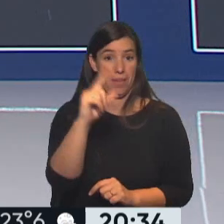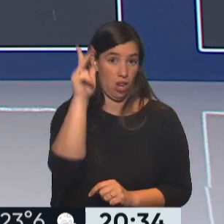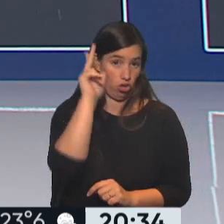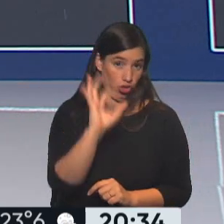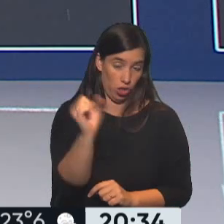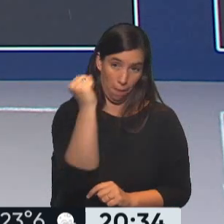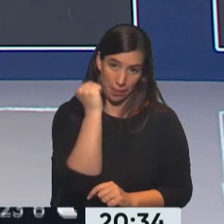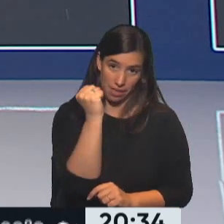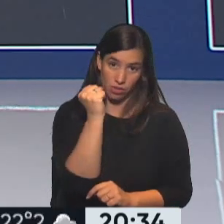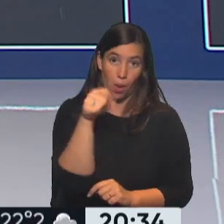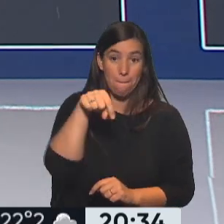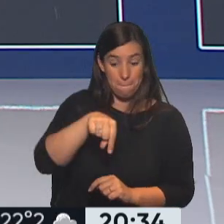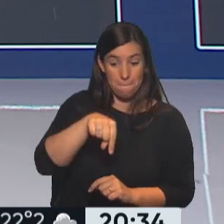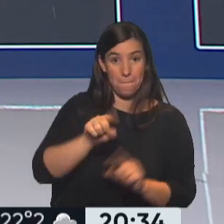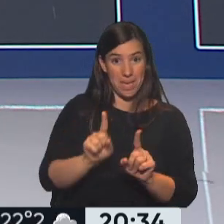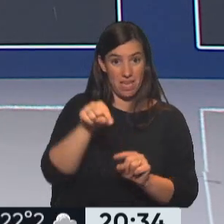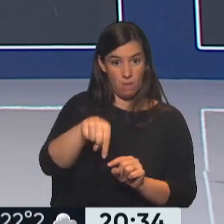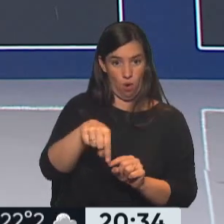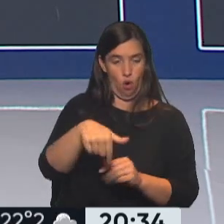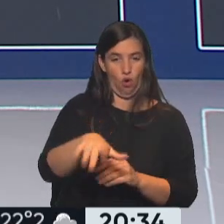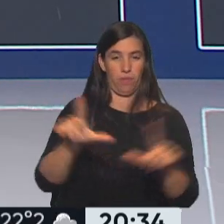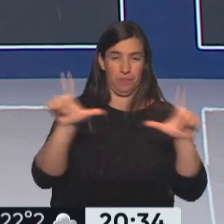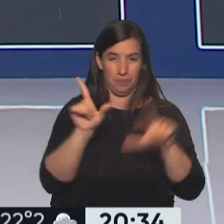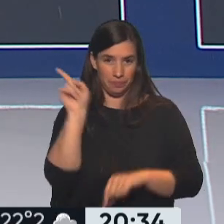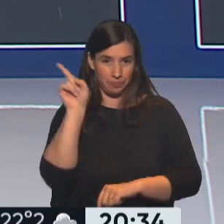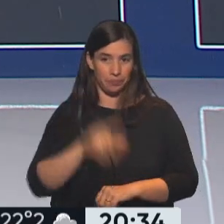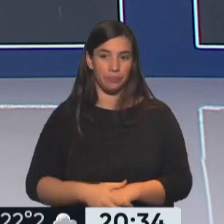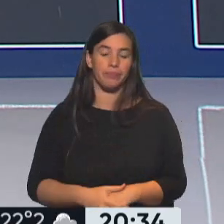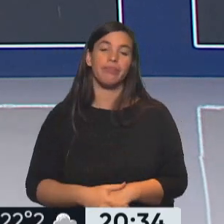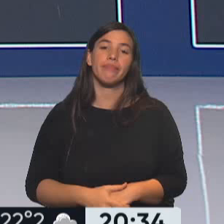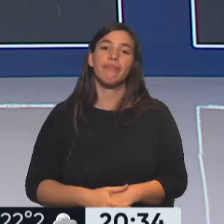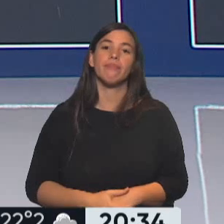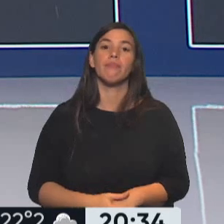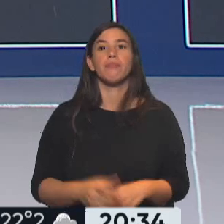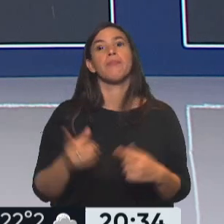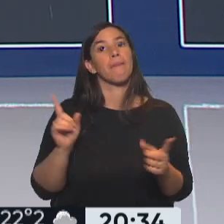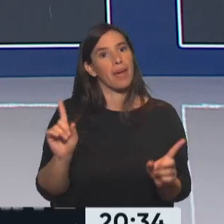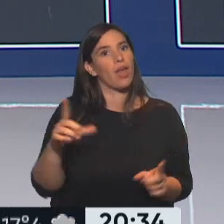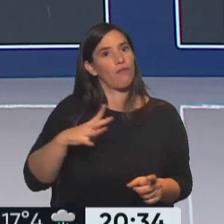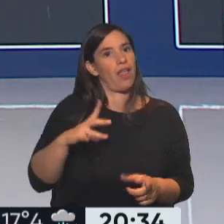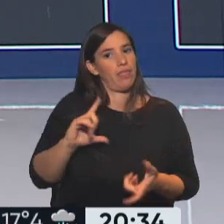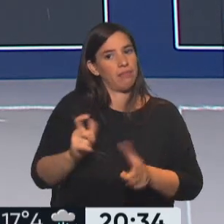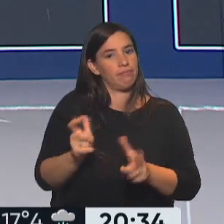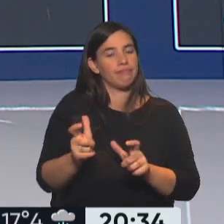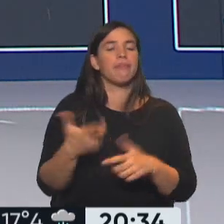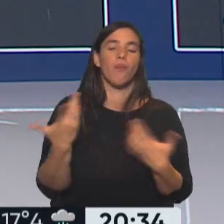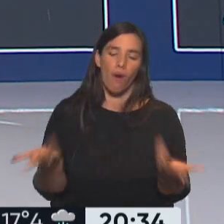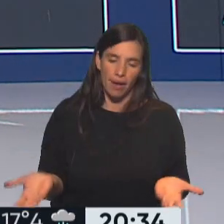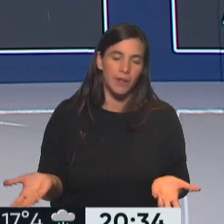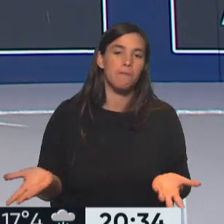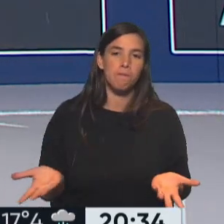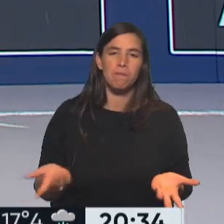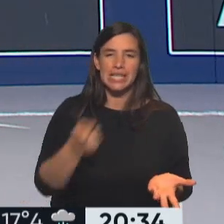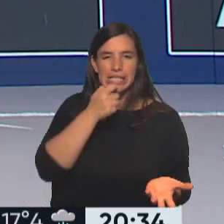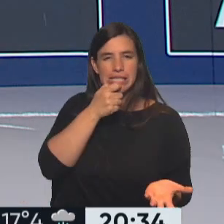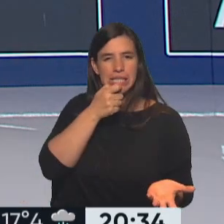202.800 pesos, como estamos viendo en pantalla. Pero aún ha quedado bastante atrasado. Bueno, ese es el principal punto. Si nosotros comparamos el